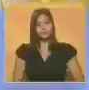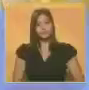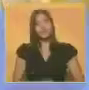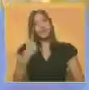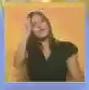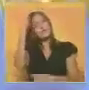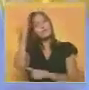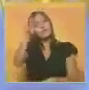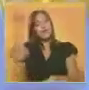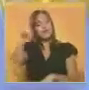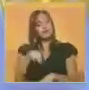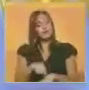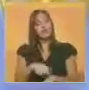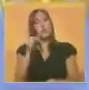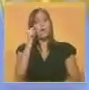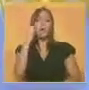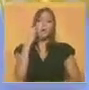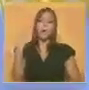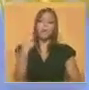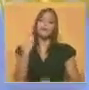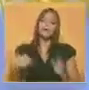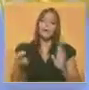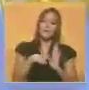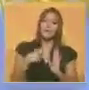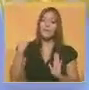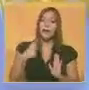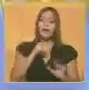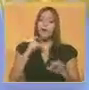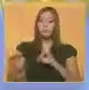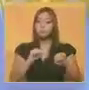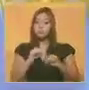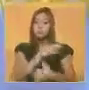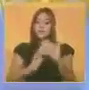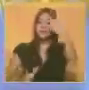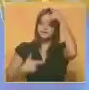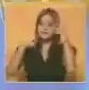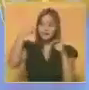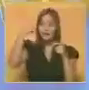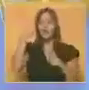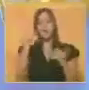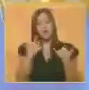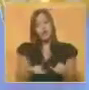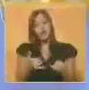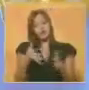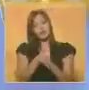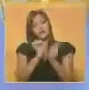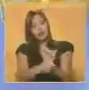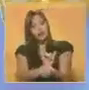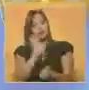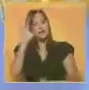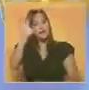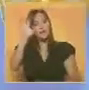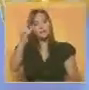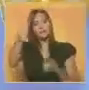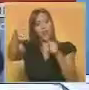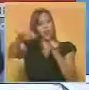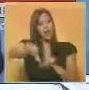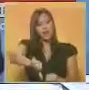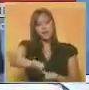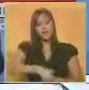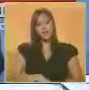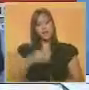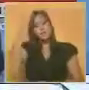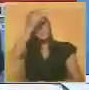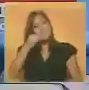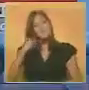el diputado a la asamblea nacional William Ojeda reiteró que durante la gestión del presidente Hugo Chávez la situación carcelaria del país ha desmejorado a